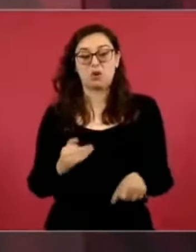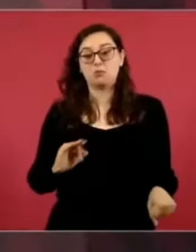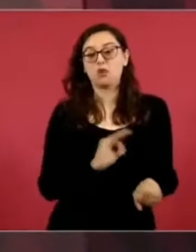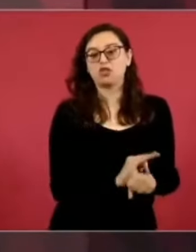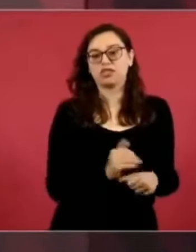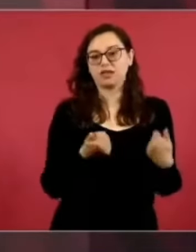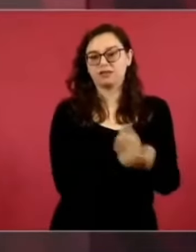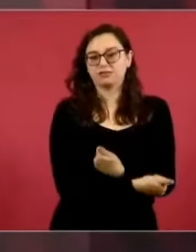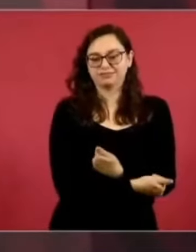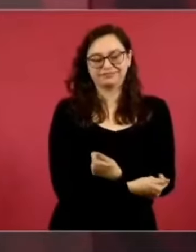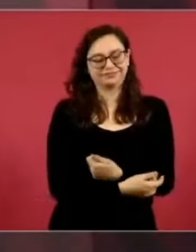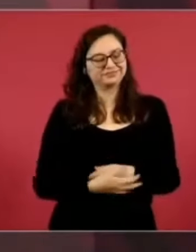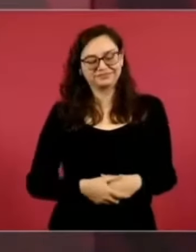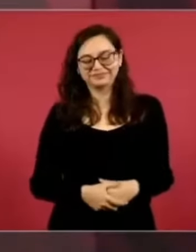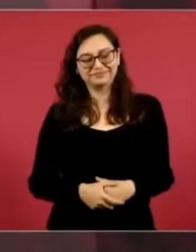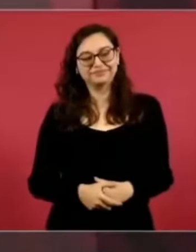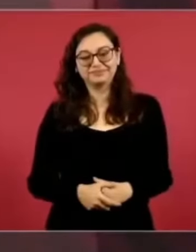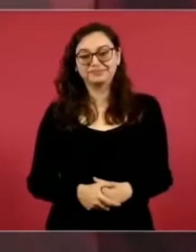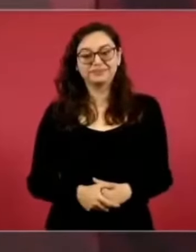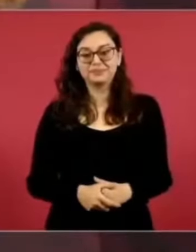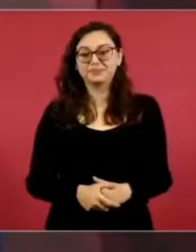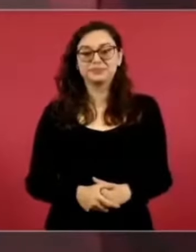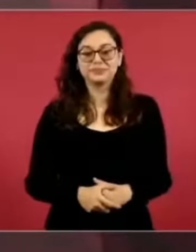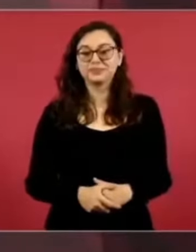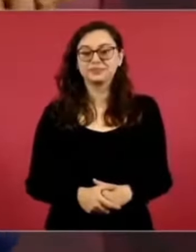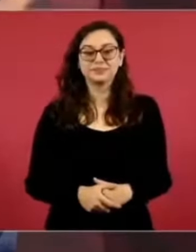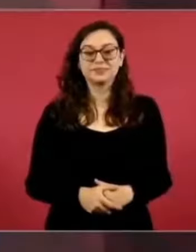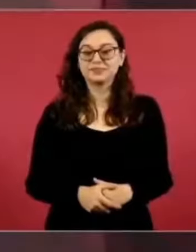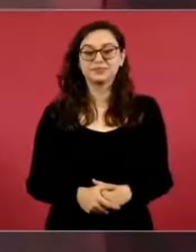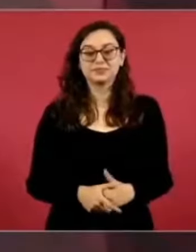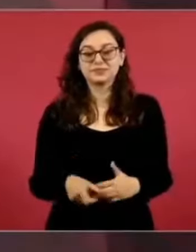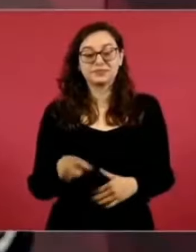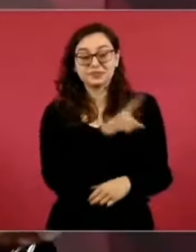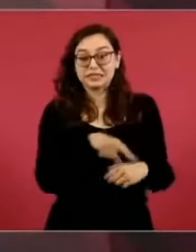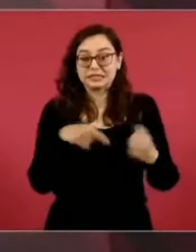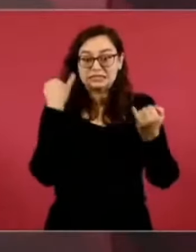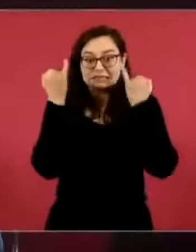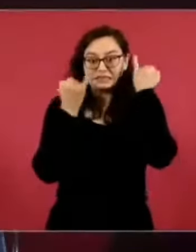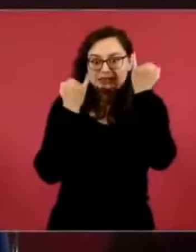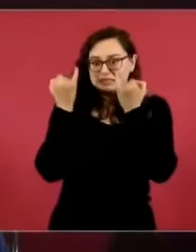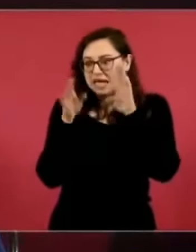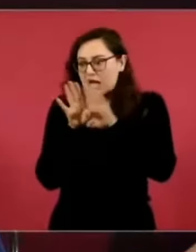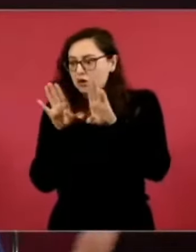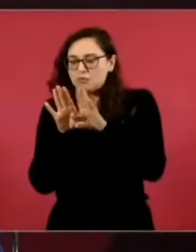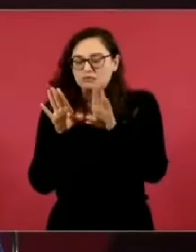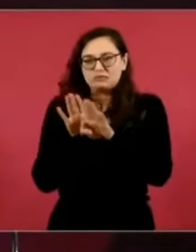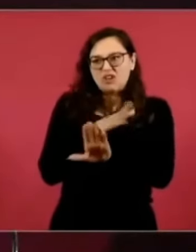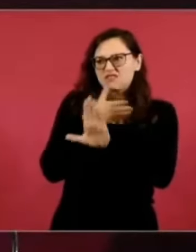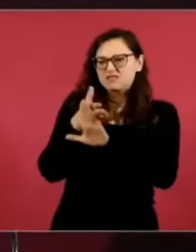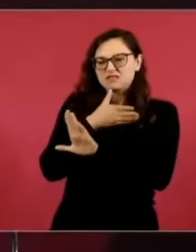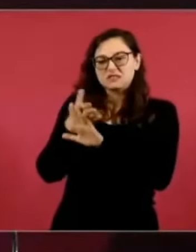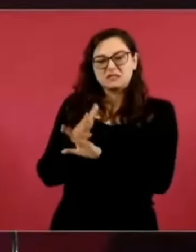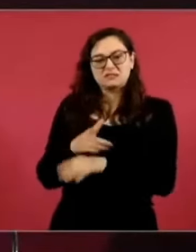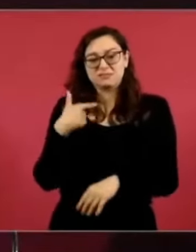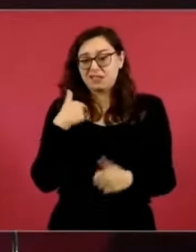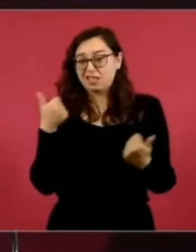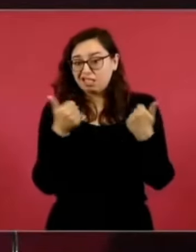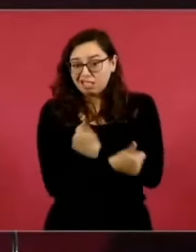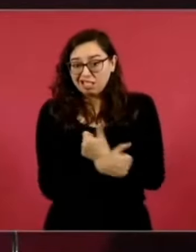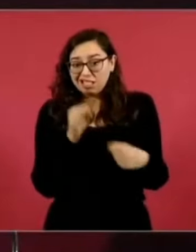Nieto. Sí, claro, es que... O sea, mis adversarios pues le buscan por todos lados. Yo no protejo a nadie.